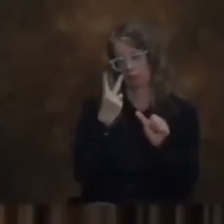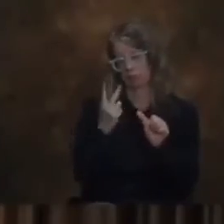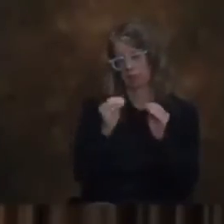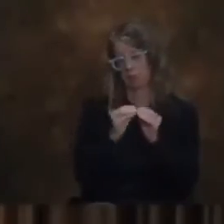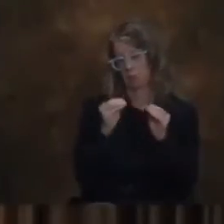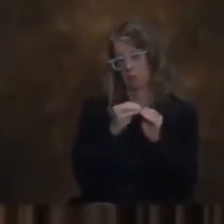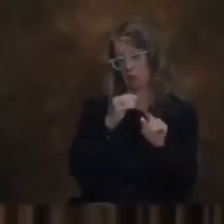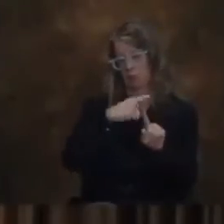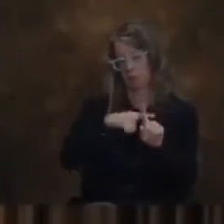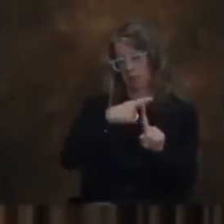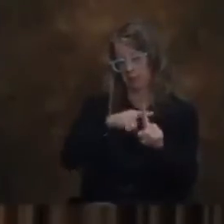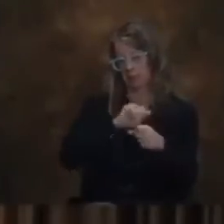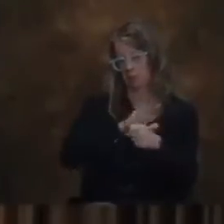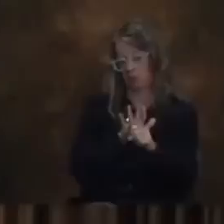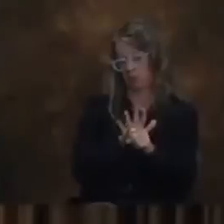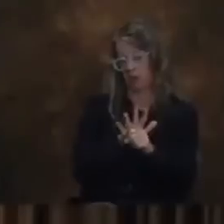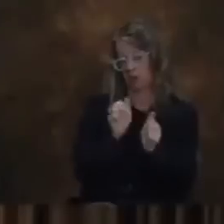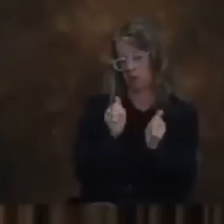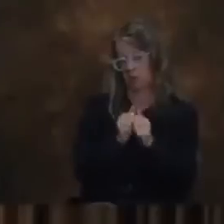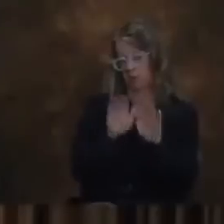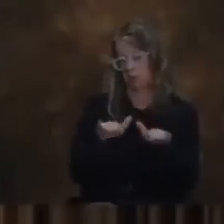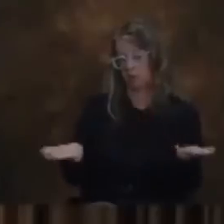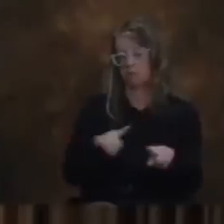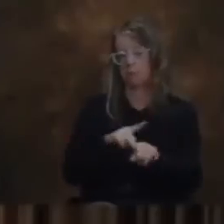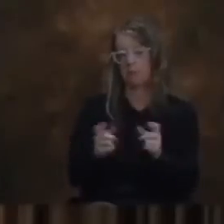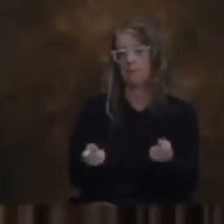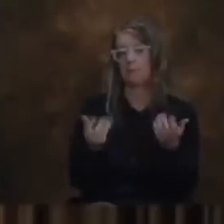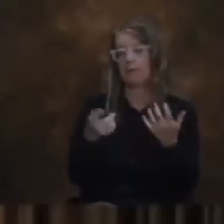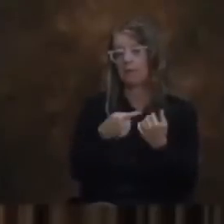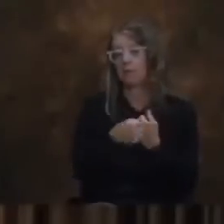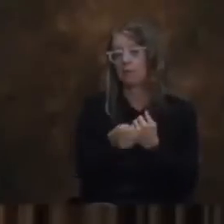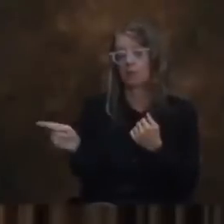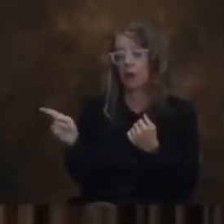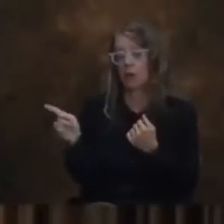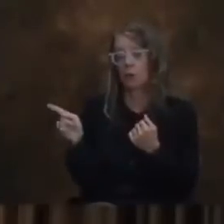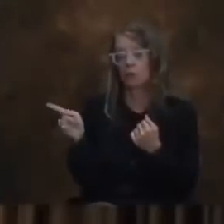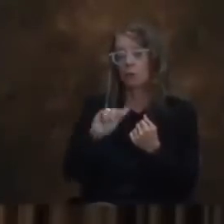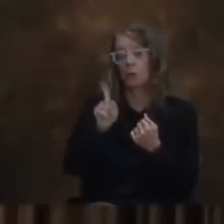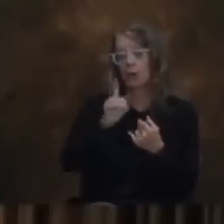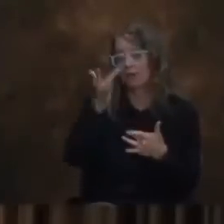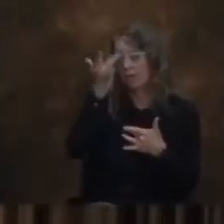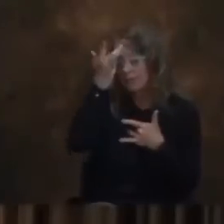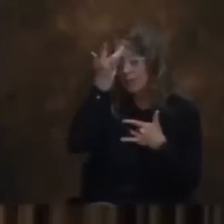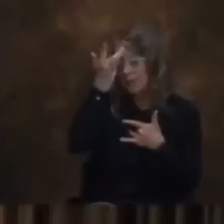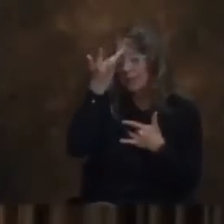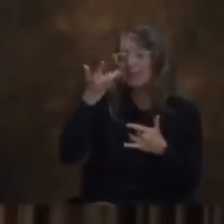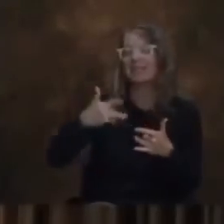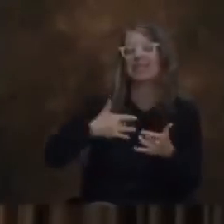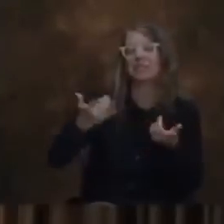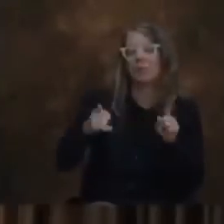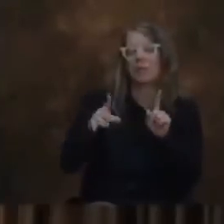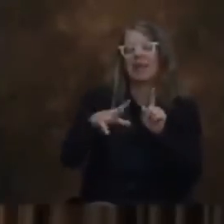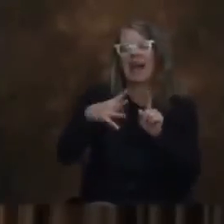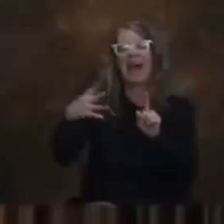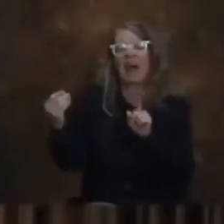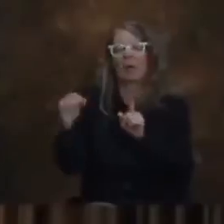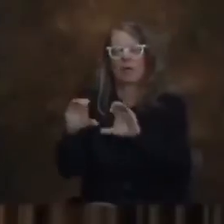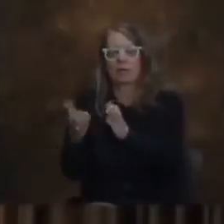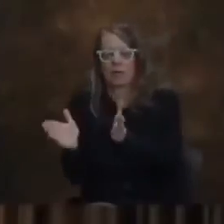seguir viendo casos en los niños muchas de las exposiciones probablemente está fuera de la sala de